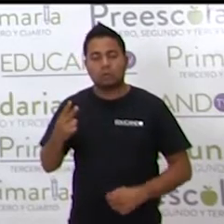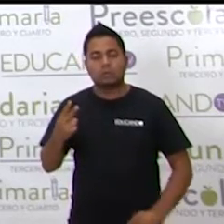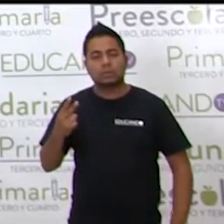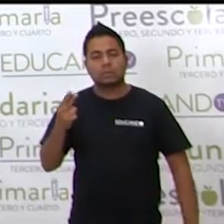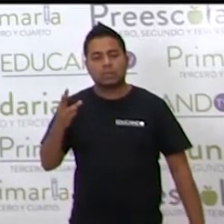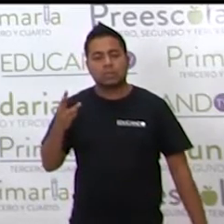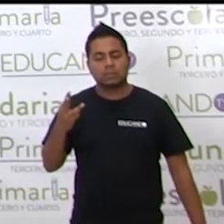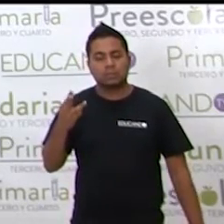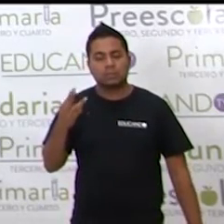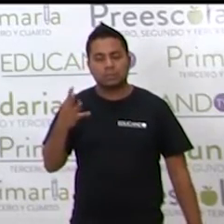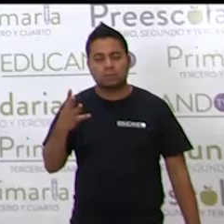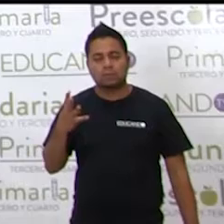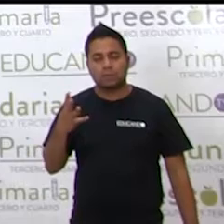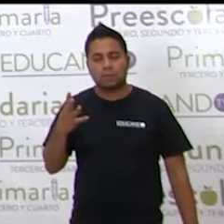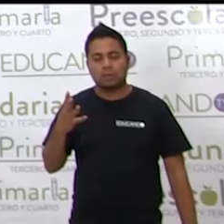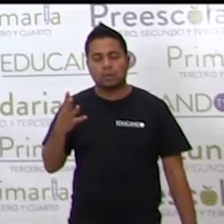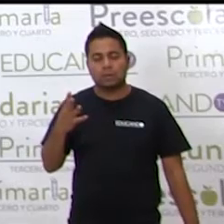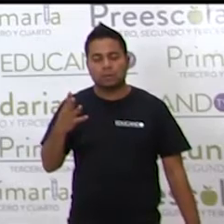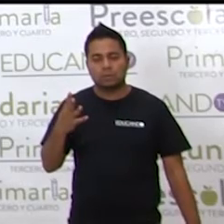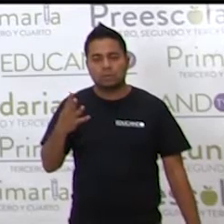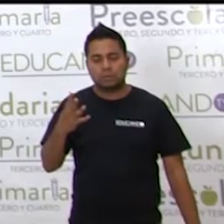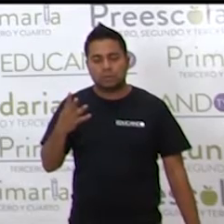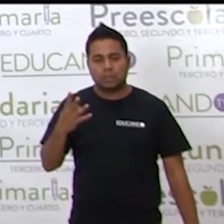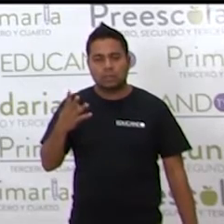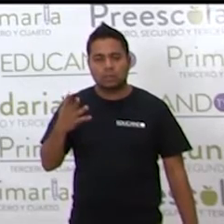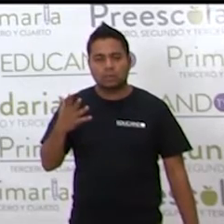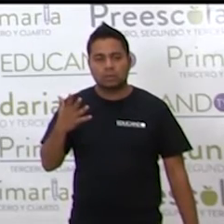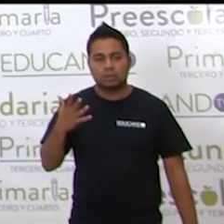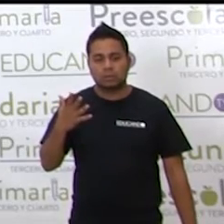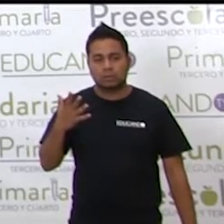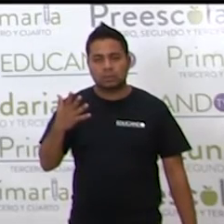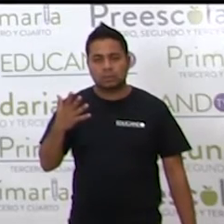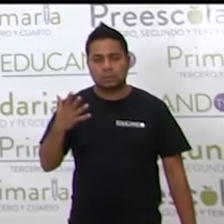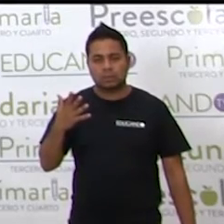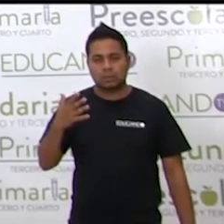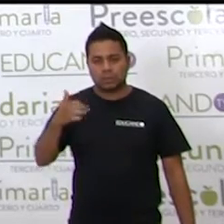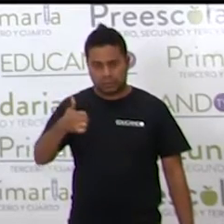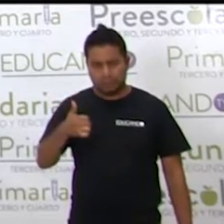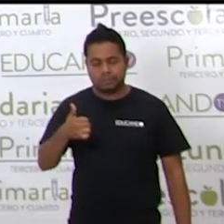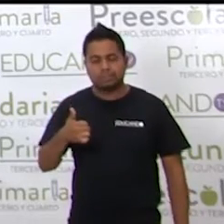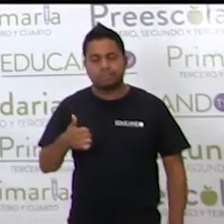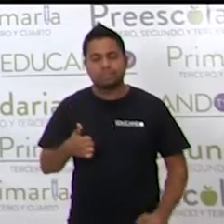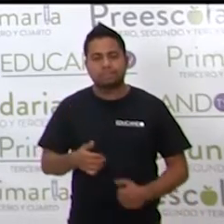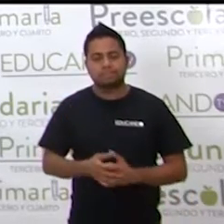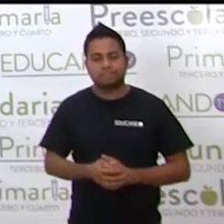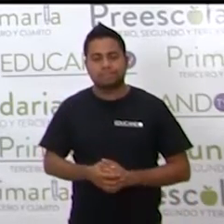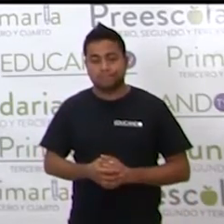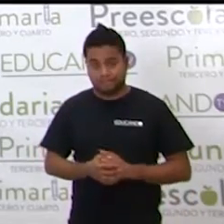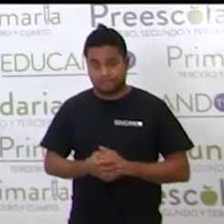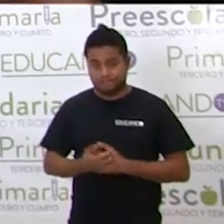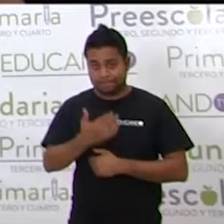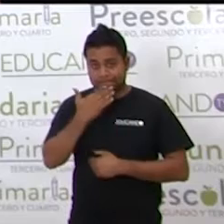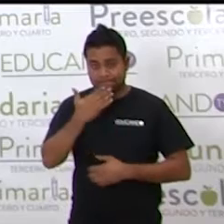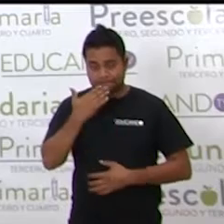2, 3, 4, 5, 6. Bien.